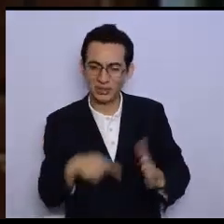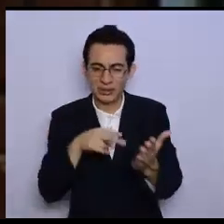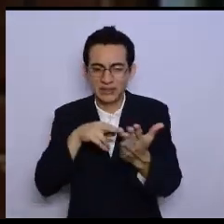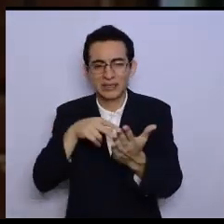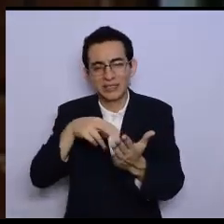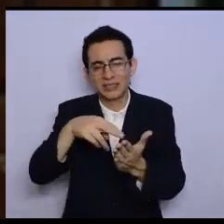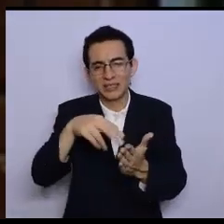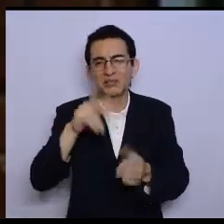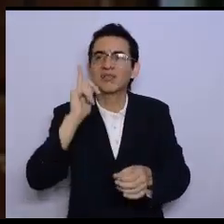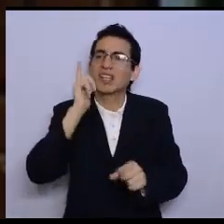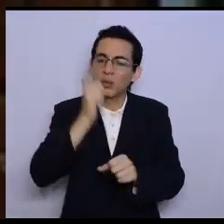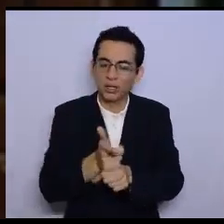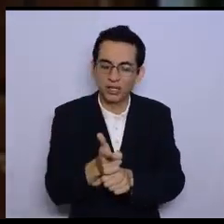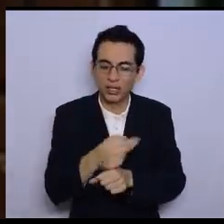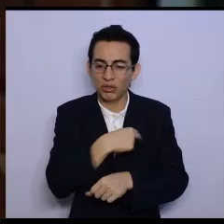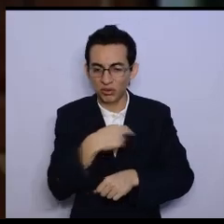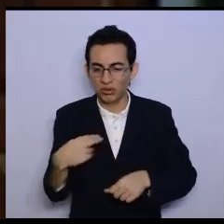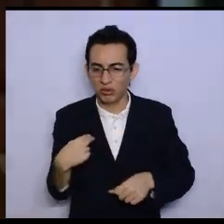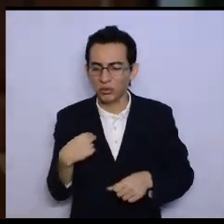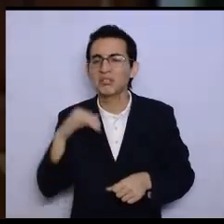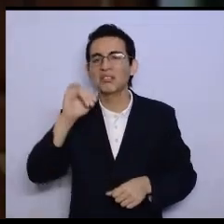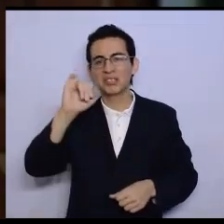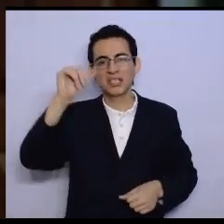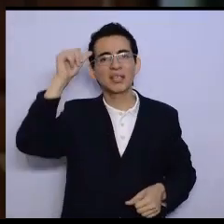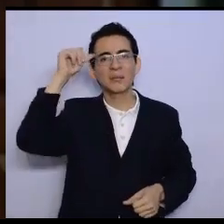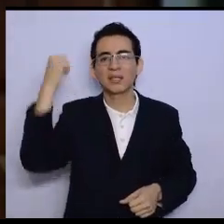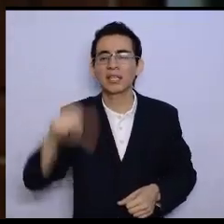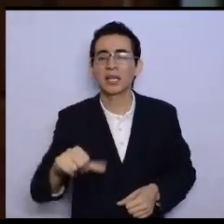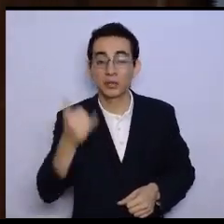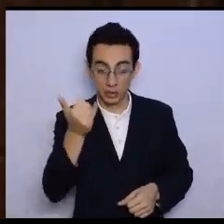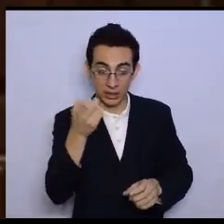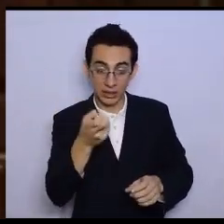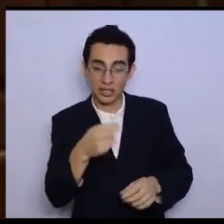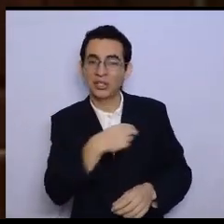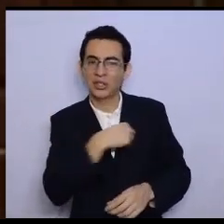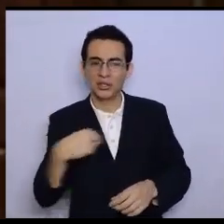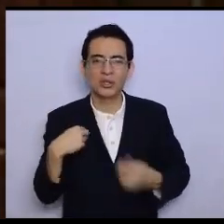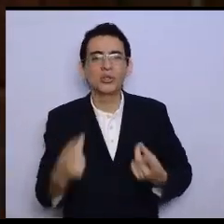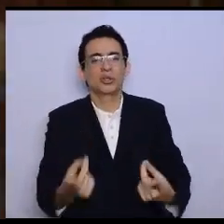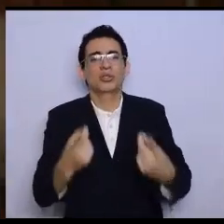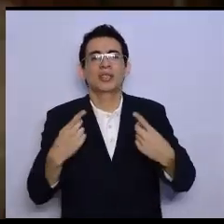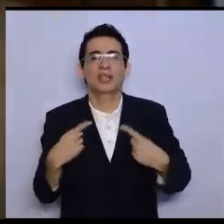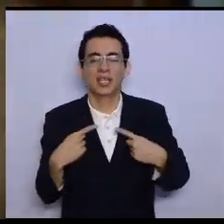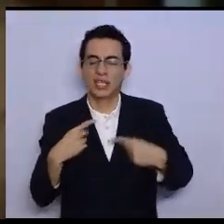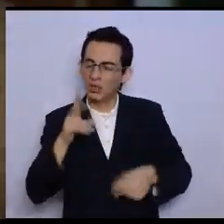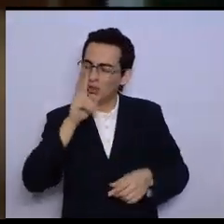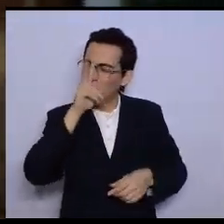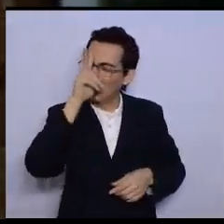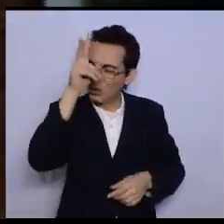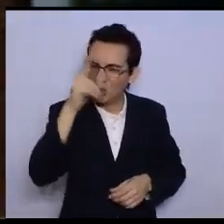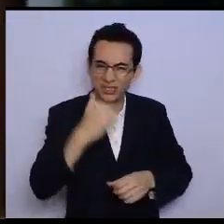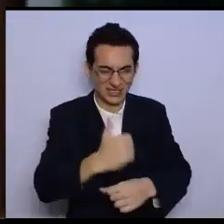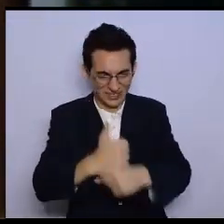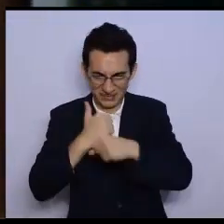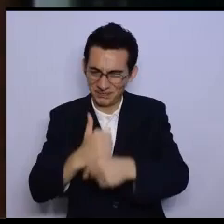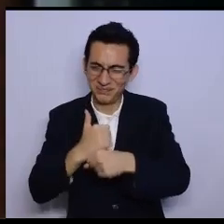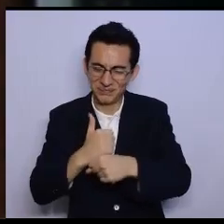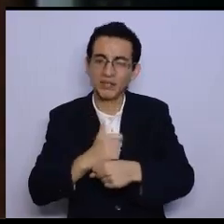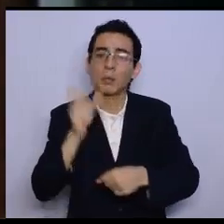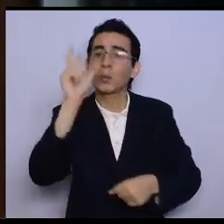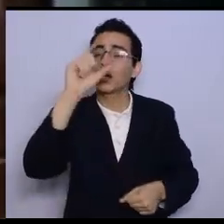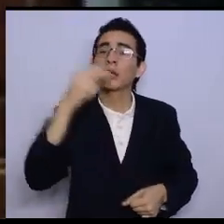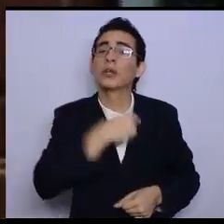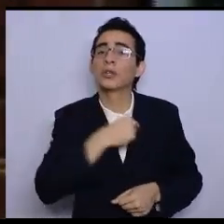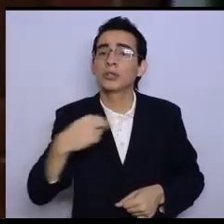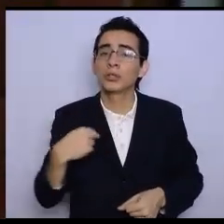que hemos pecado y nos producen dolor, aflicción. Cuando Él quiere que aprendamos la